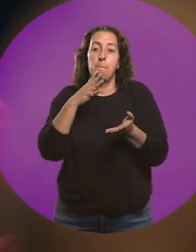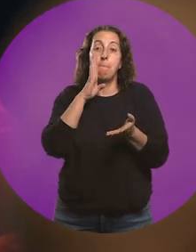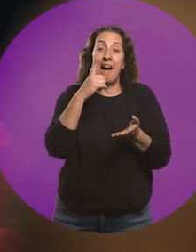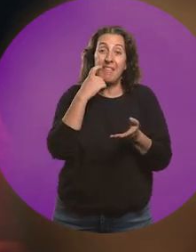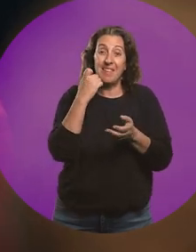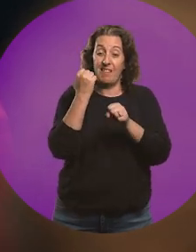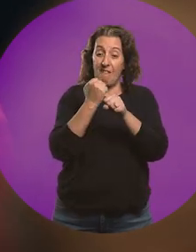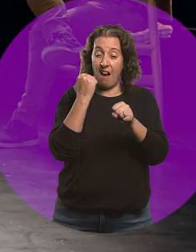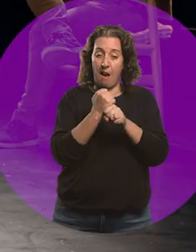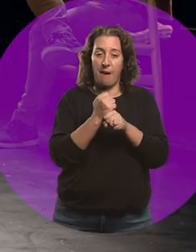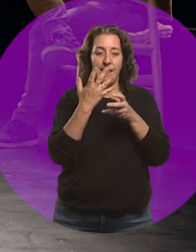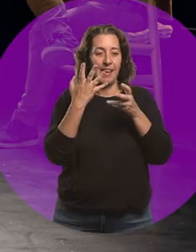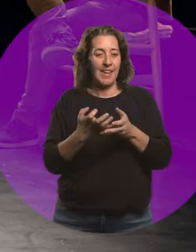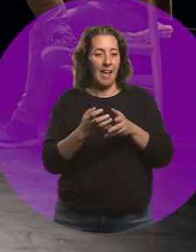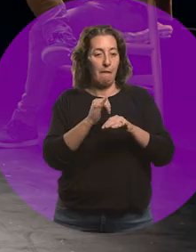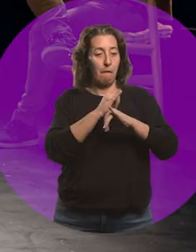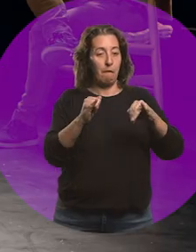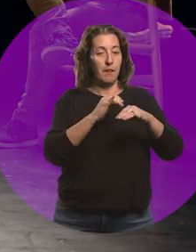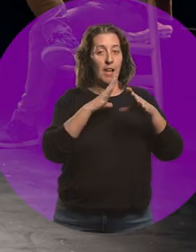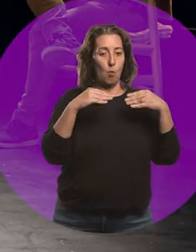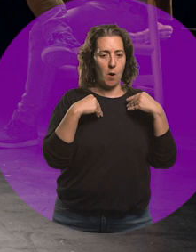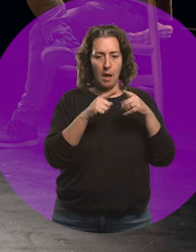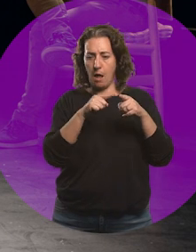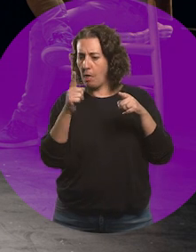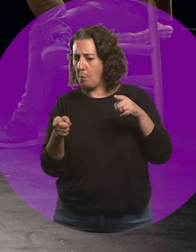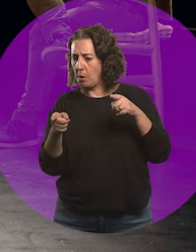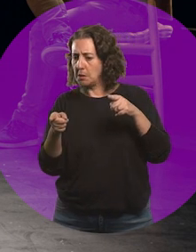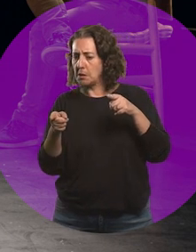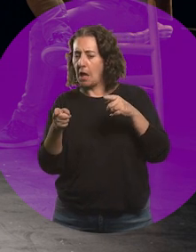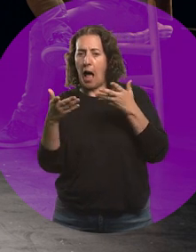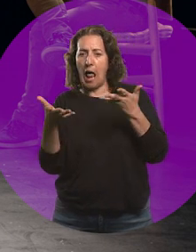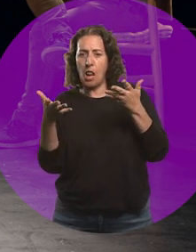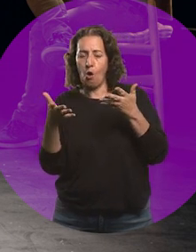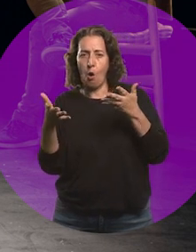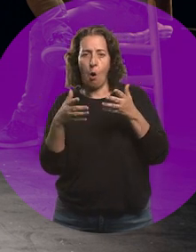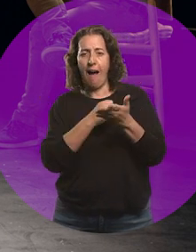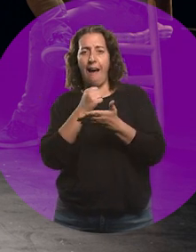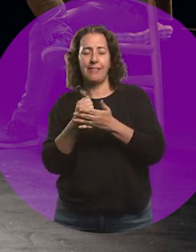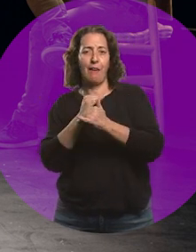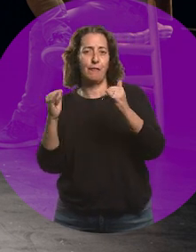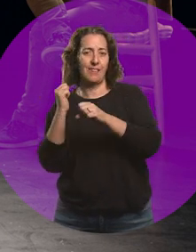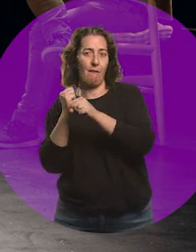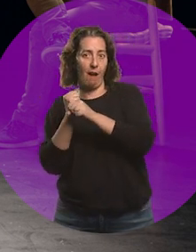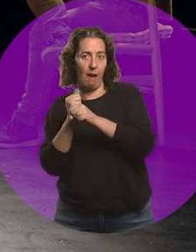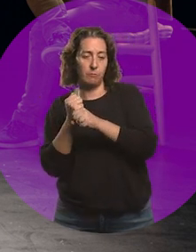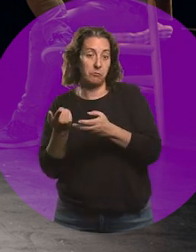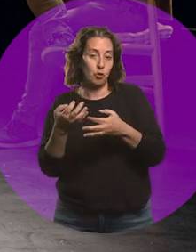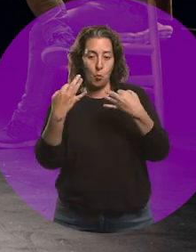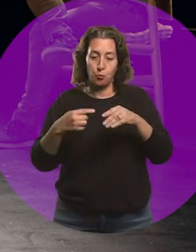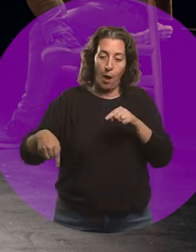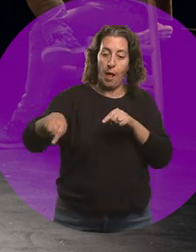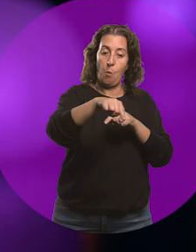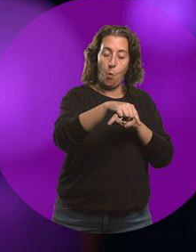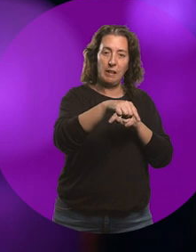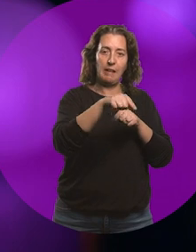salían de trabajar. Entonces sabía que ponerme en algo y a mi madre siempre le gustó el ballet y bueno, había una academia de ballet a la vuelta de casa. María